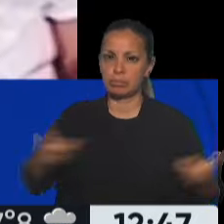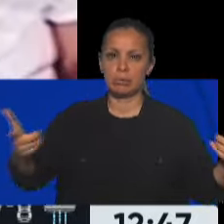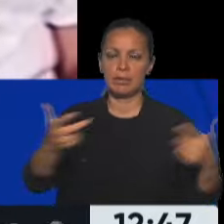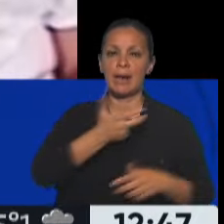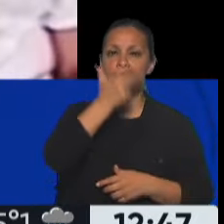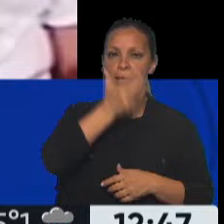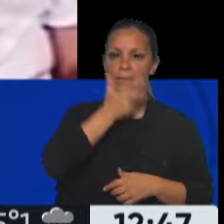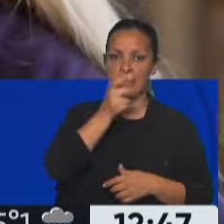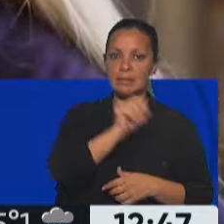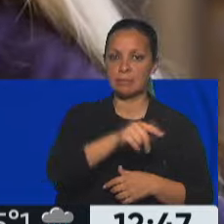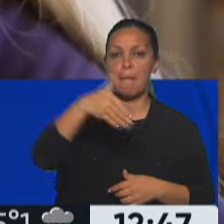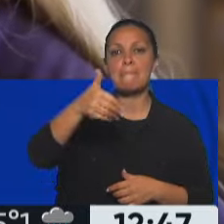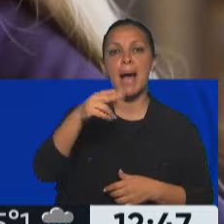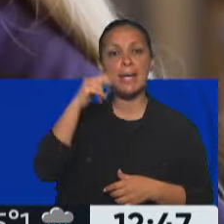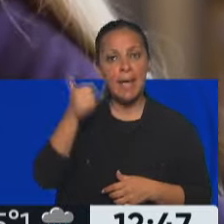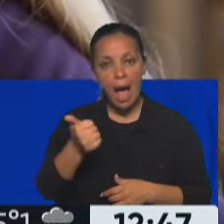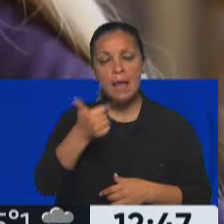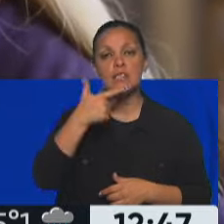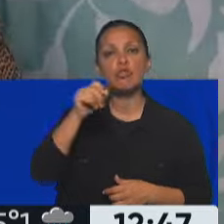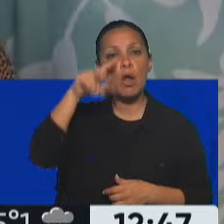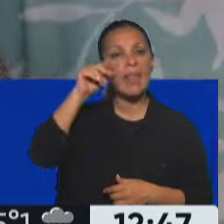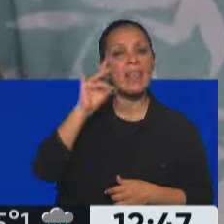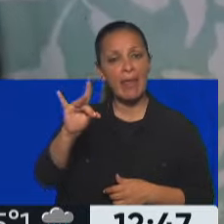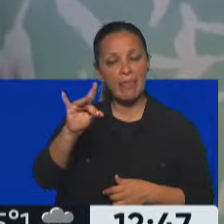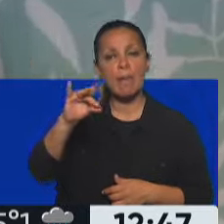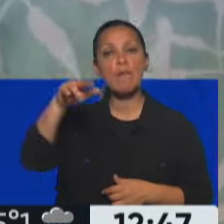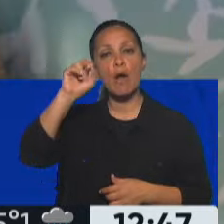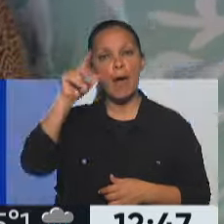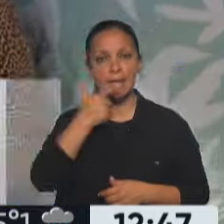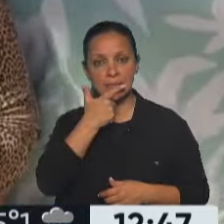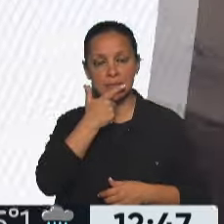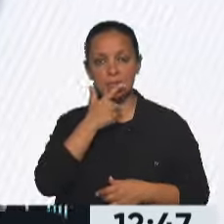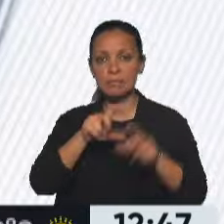de María Soledad Morales, el fin del silencio. Sabíamos que íbamos